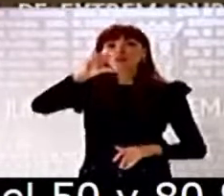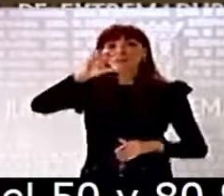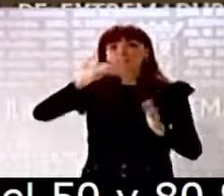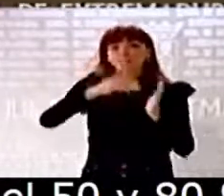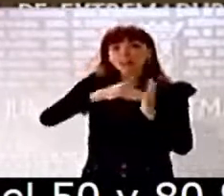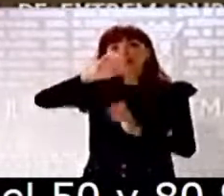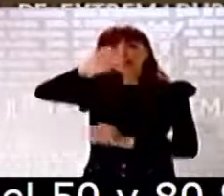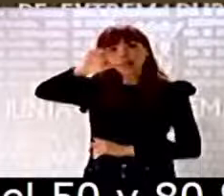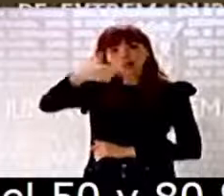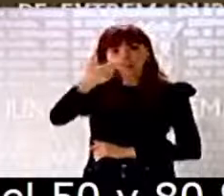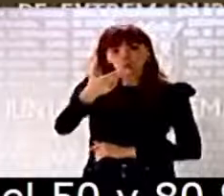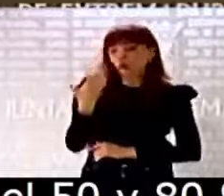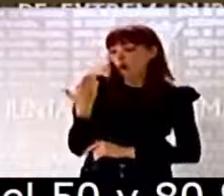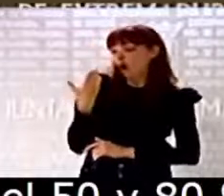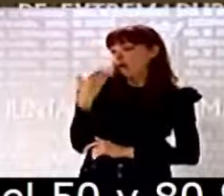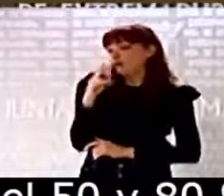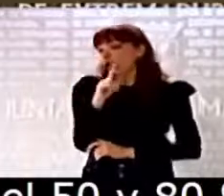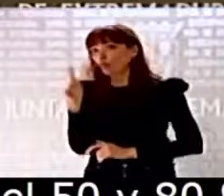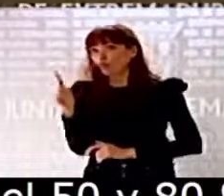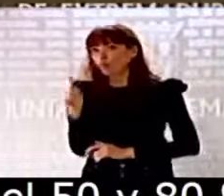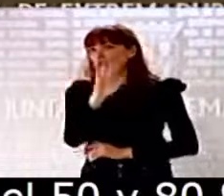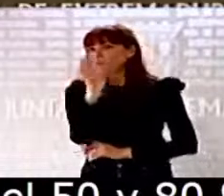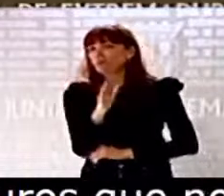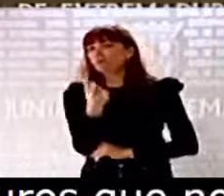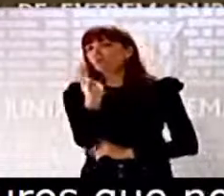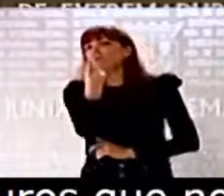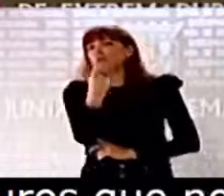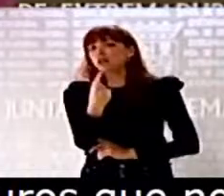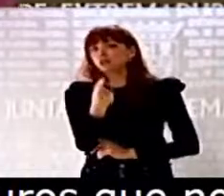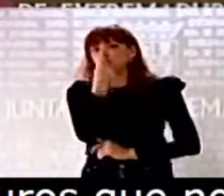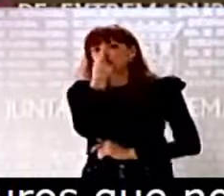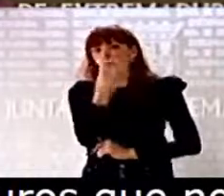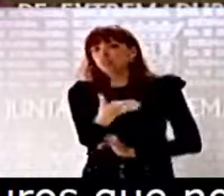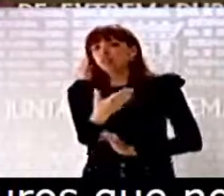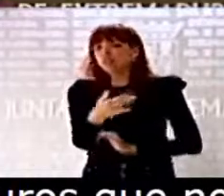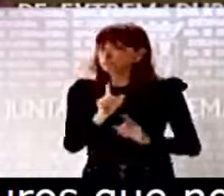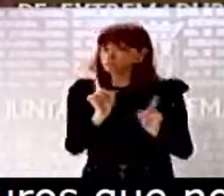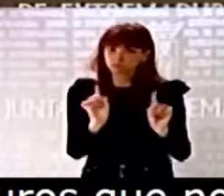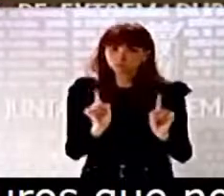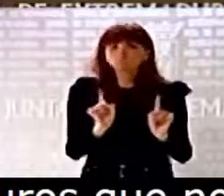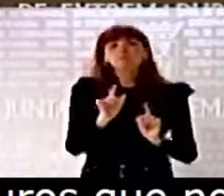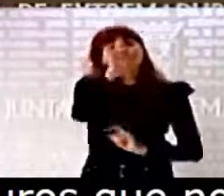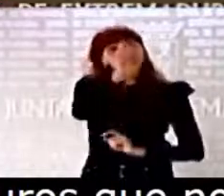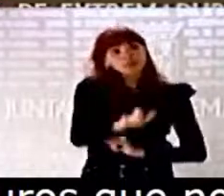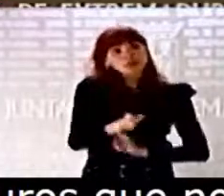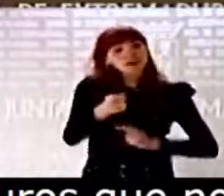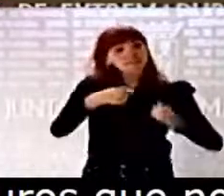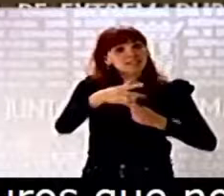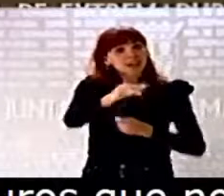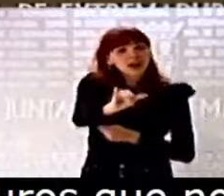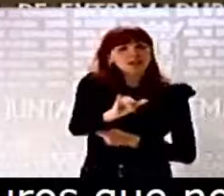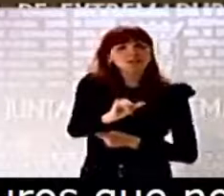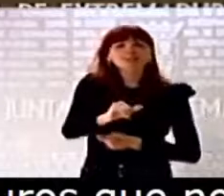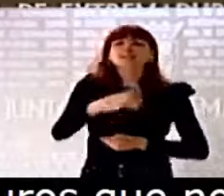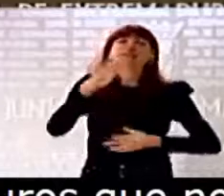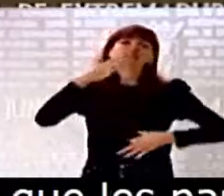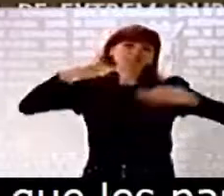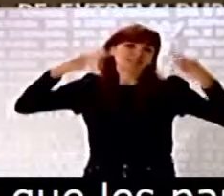Bueno, 1.000 euros que nos pueden parecer pecata minuta, pero quien va a recibir la subvención seguro que les parece una subida